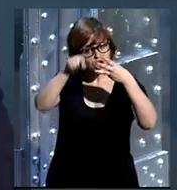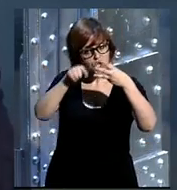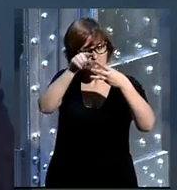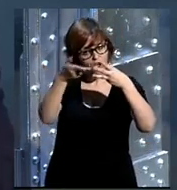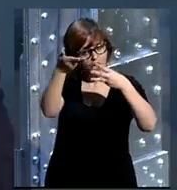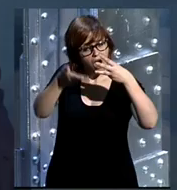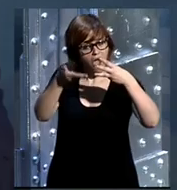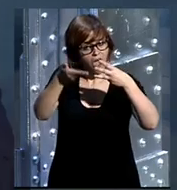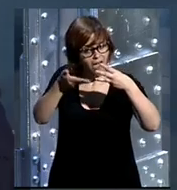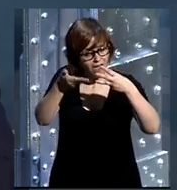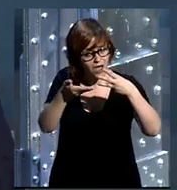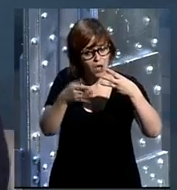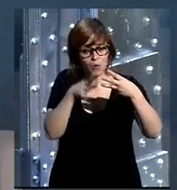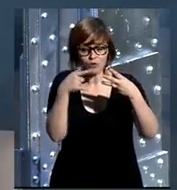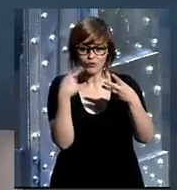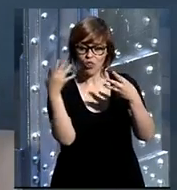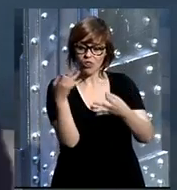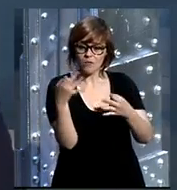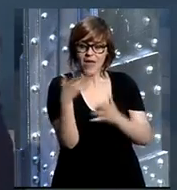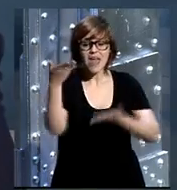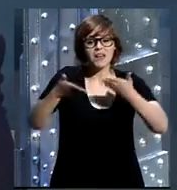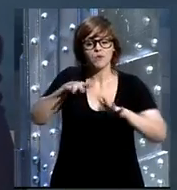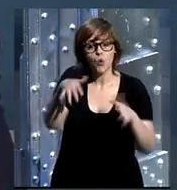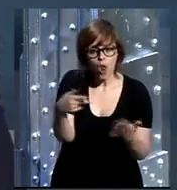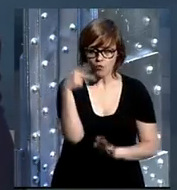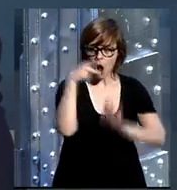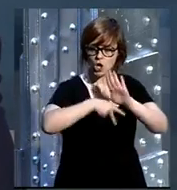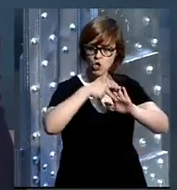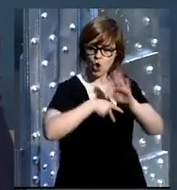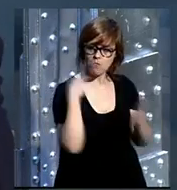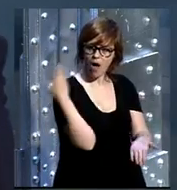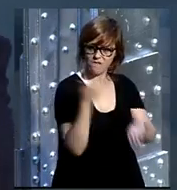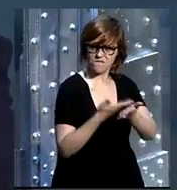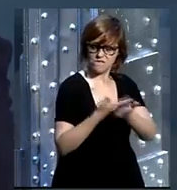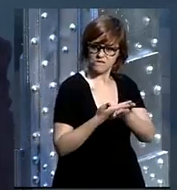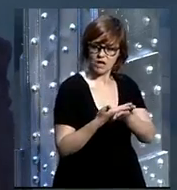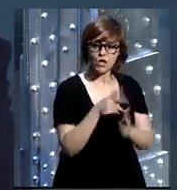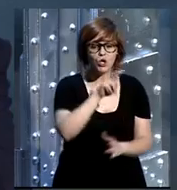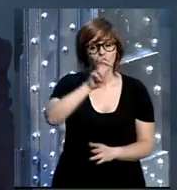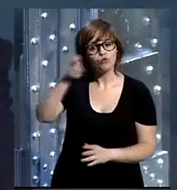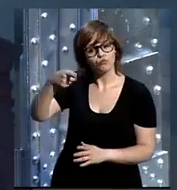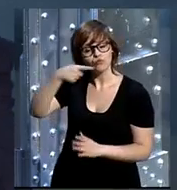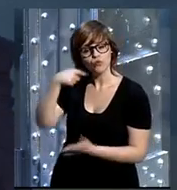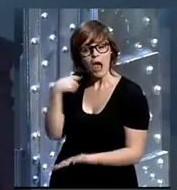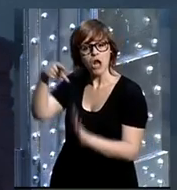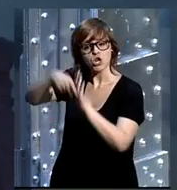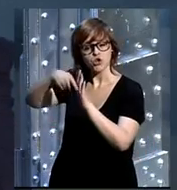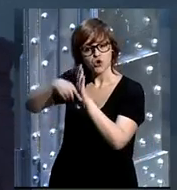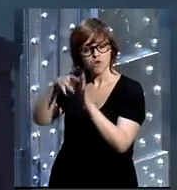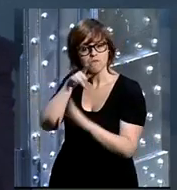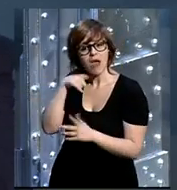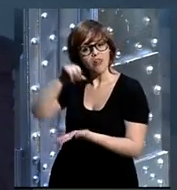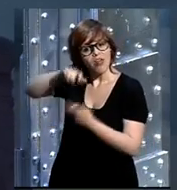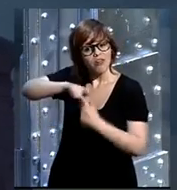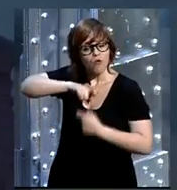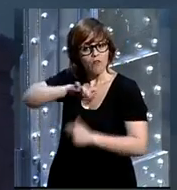mantener es entre una normativa garantista y una normativa que asegure a los ciudadanos europeos el nivel de protección al